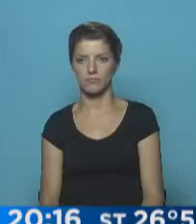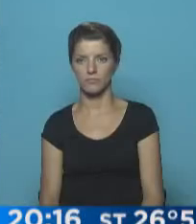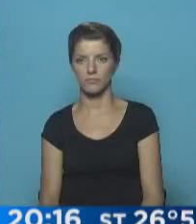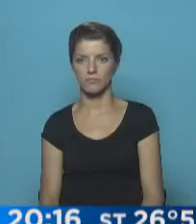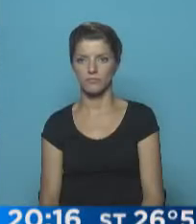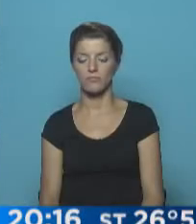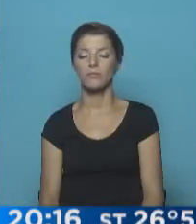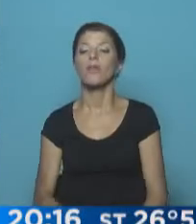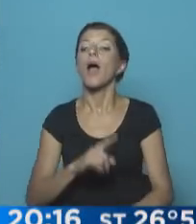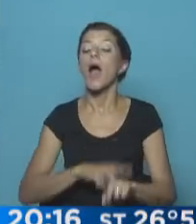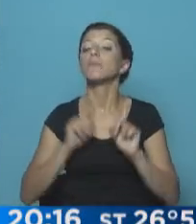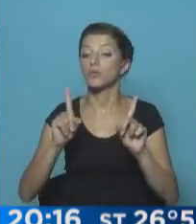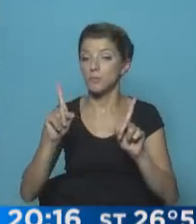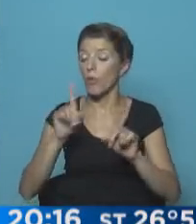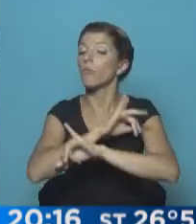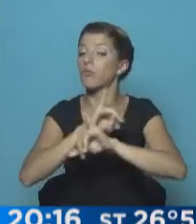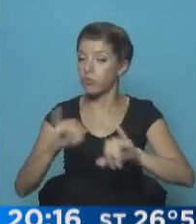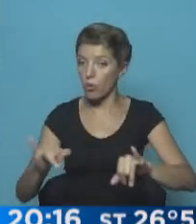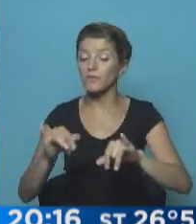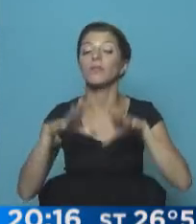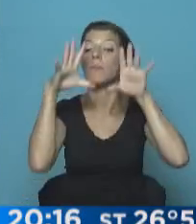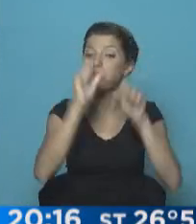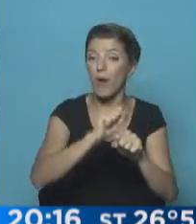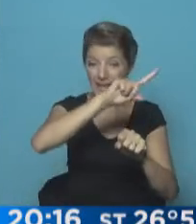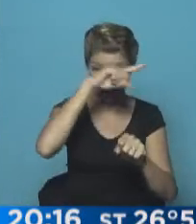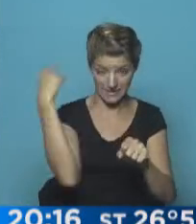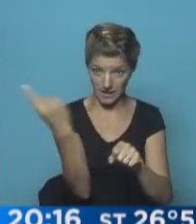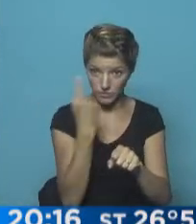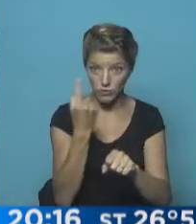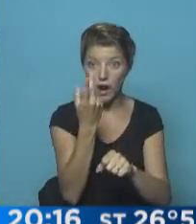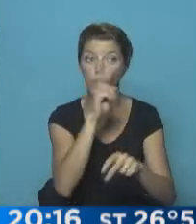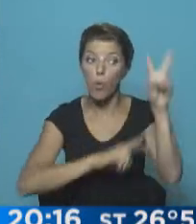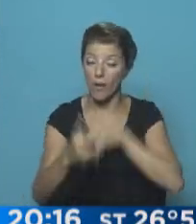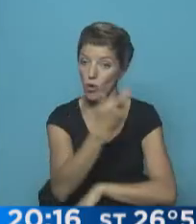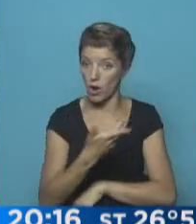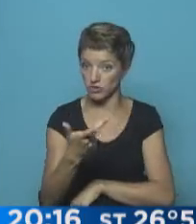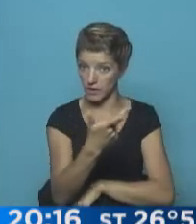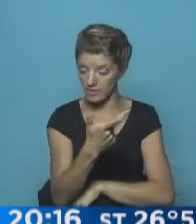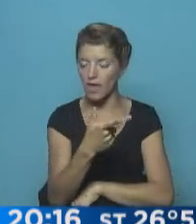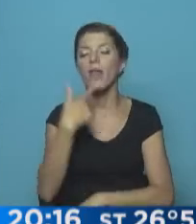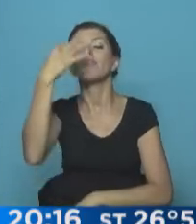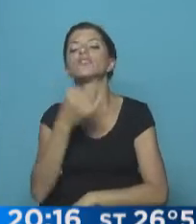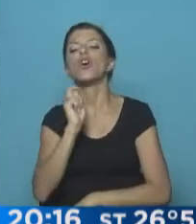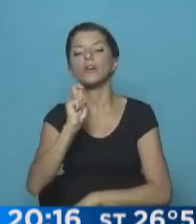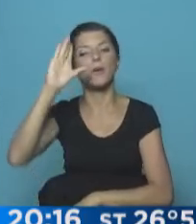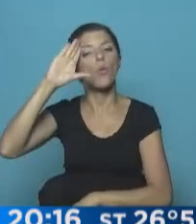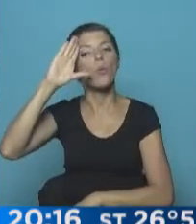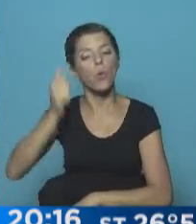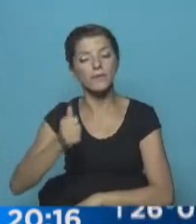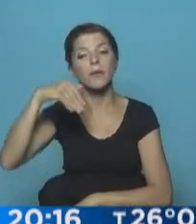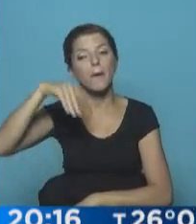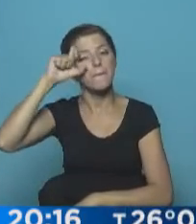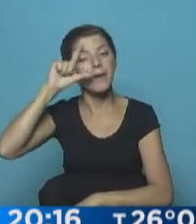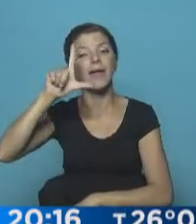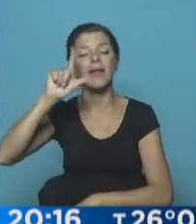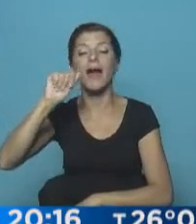En tanto, se emitió una nueva orden de captura internacional contra los tres prófugos. Quien lo ordenó fue el juez César Melazo, quien está a cargo de